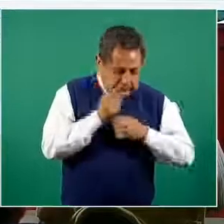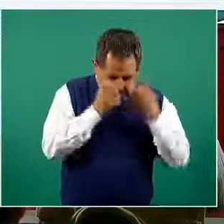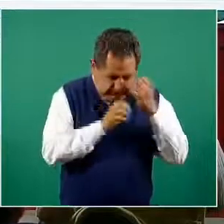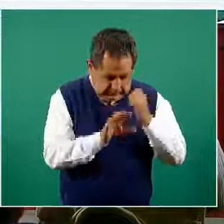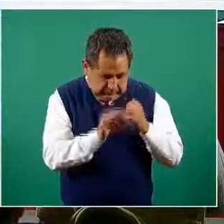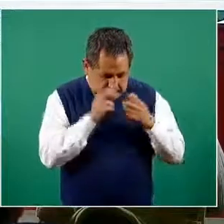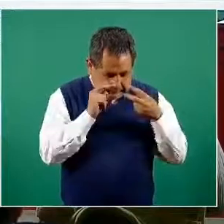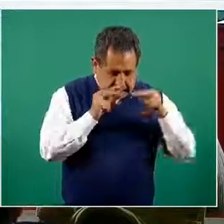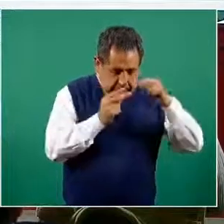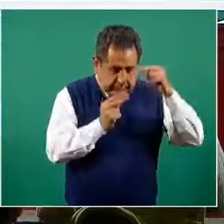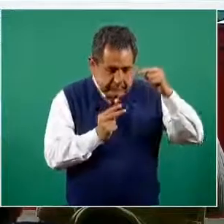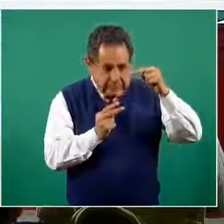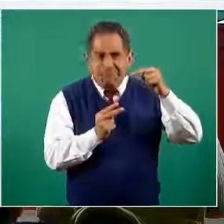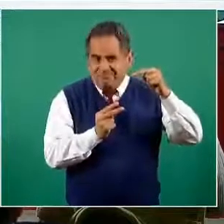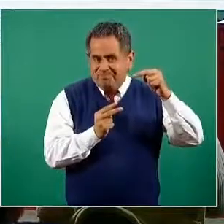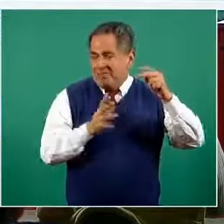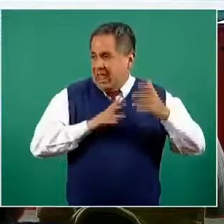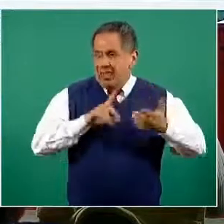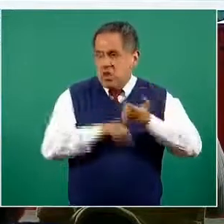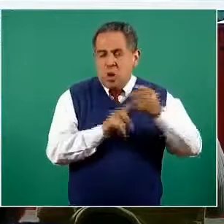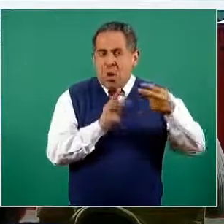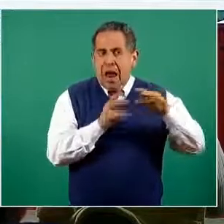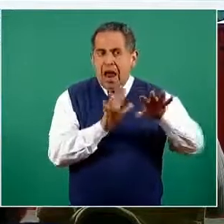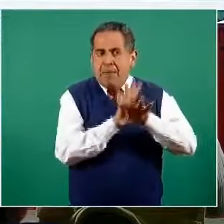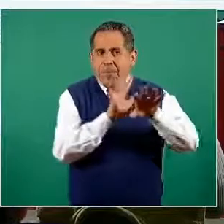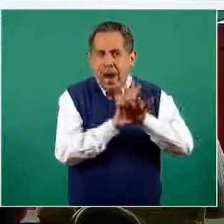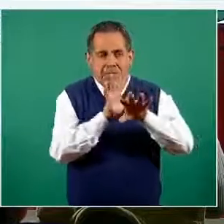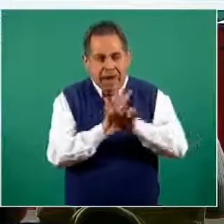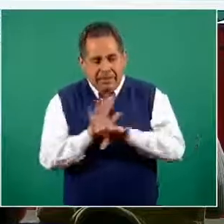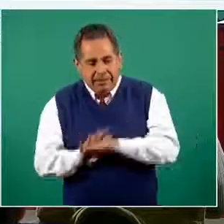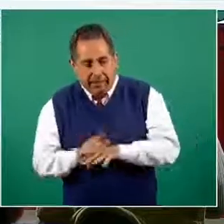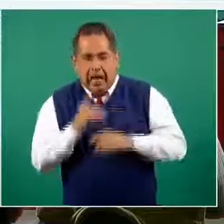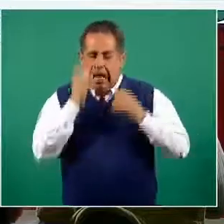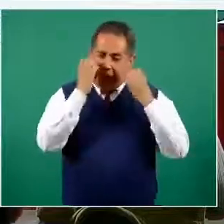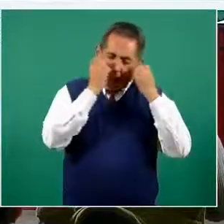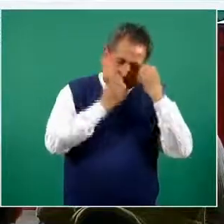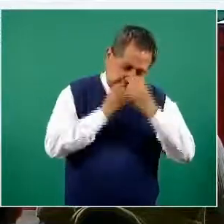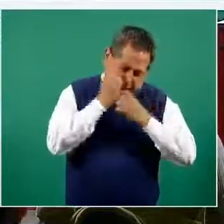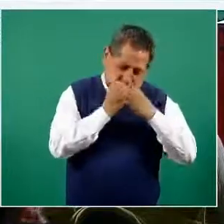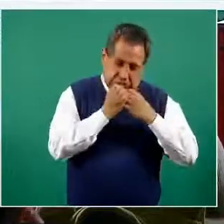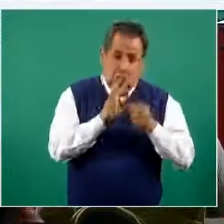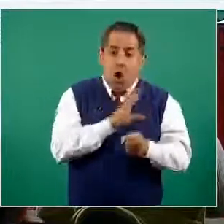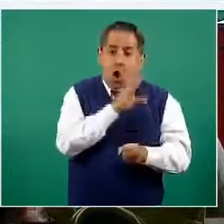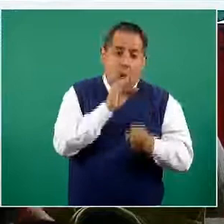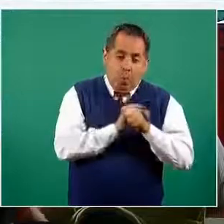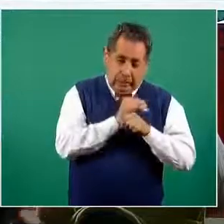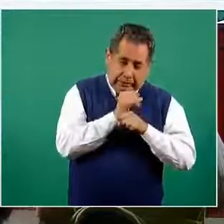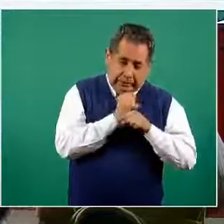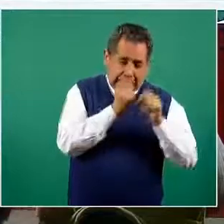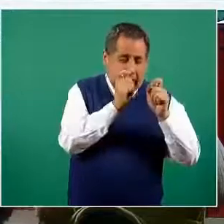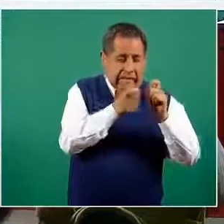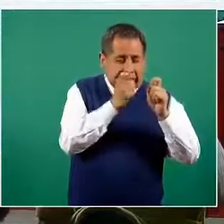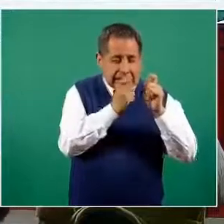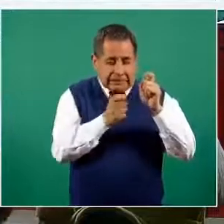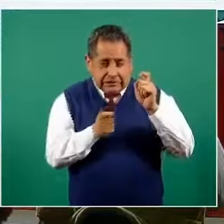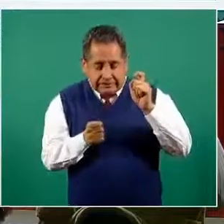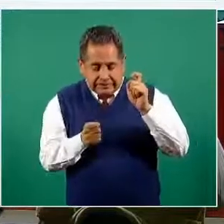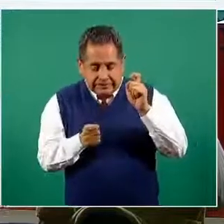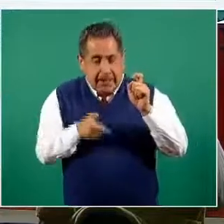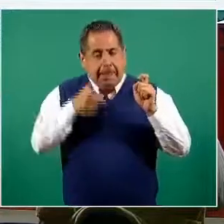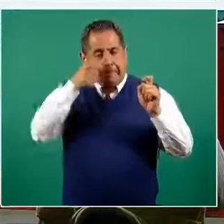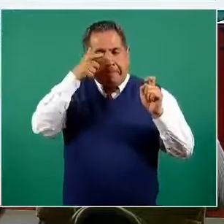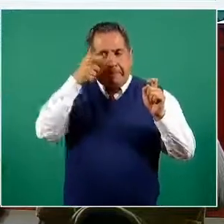encontramos estas mutaciones, hicimos la secuencia del genoma completo. ¿Me das la siguiente, por favor? Y